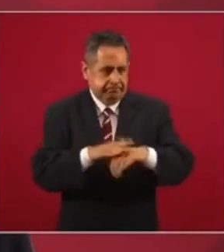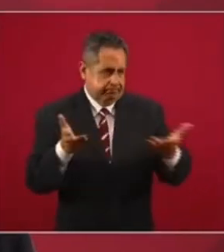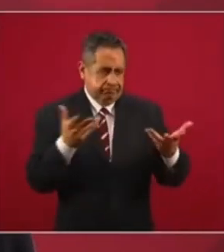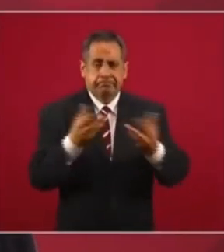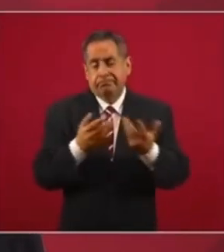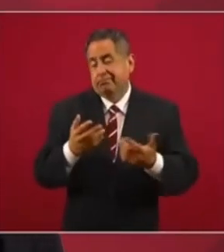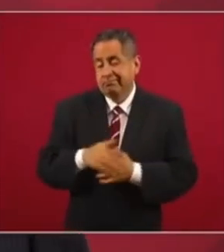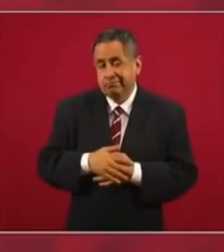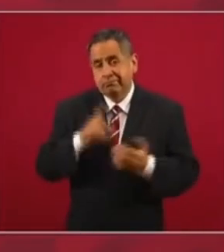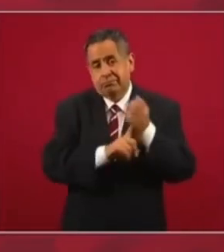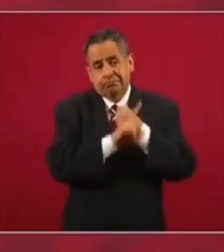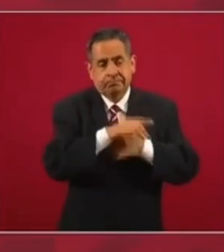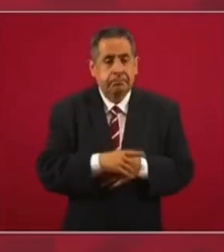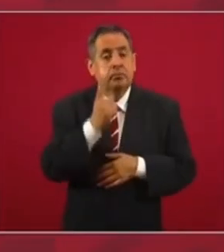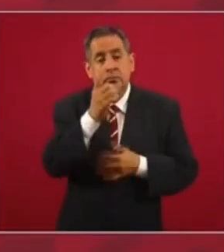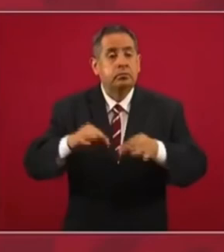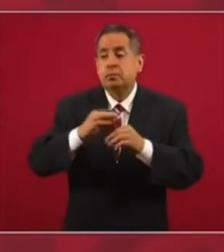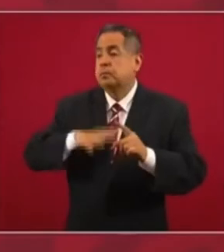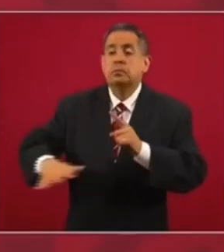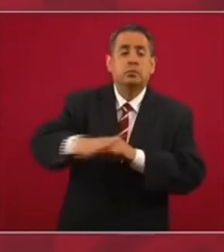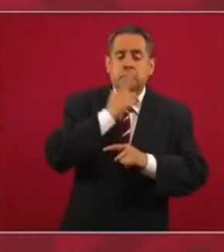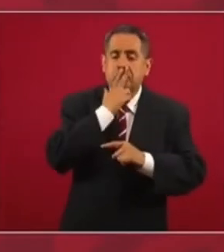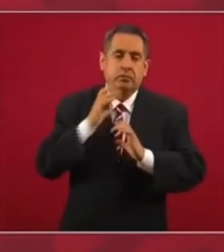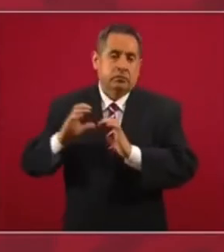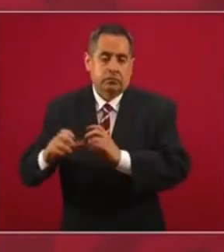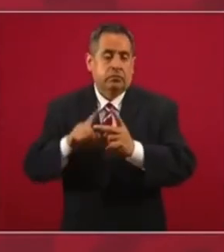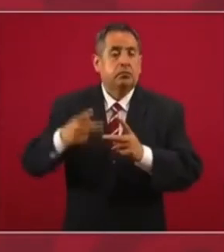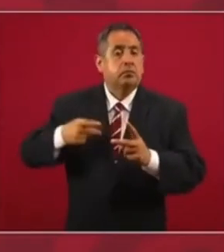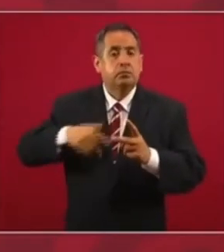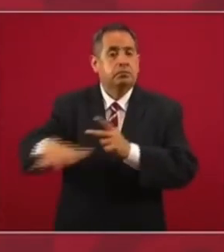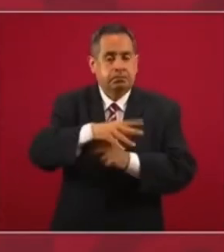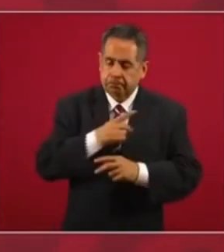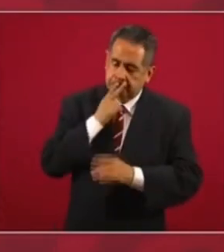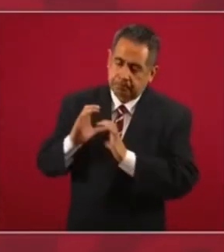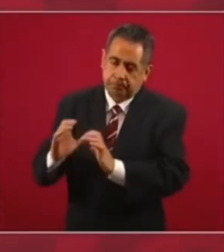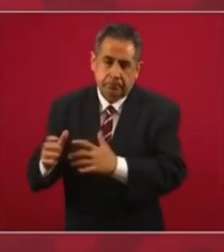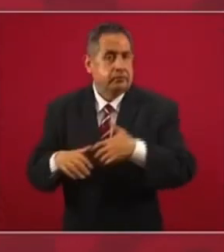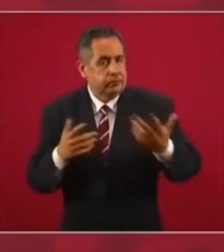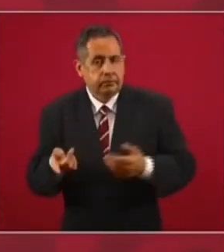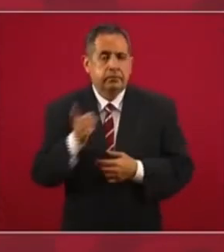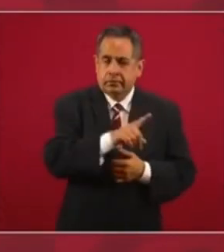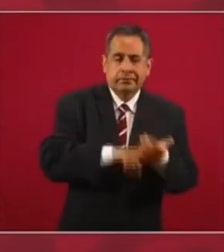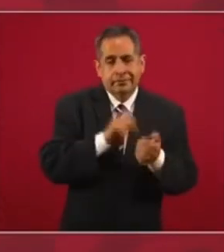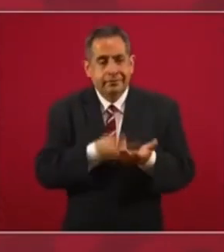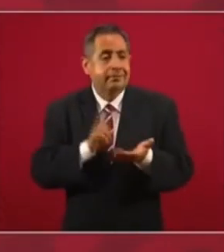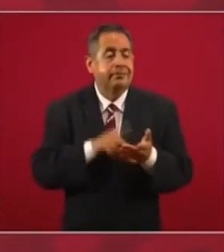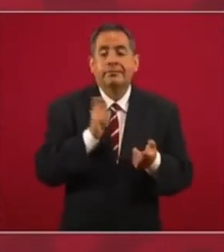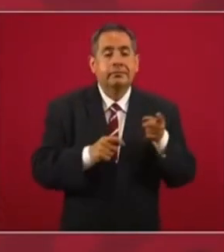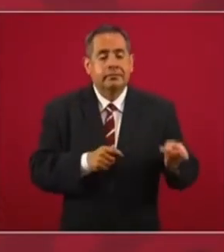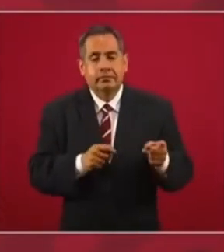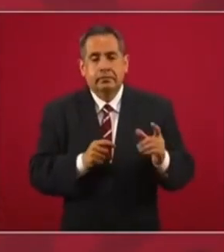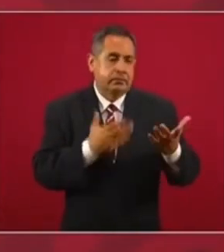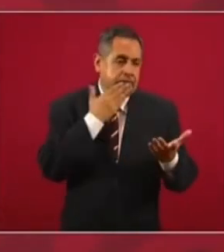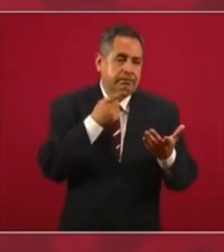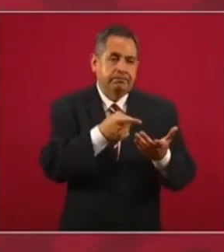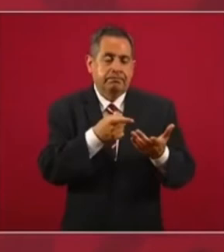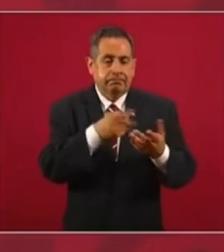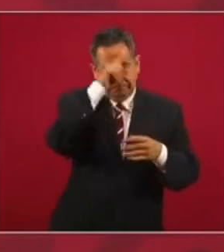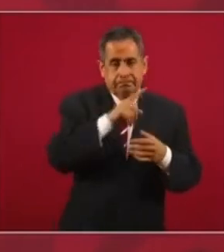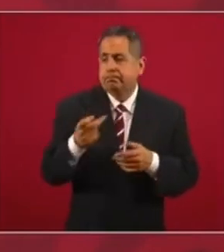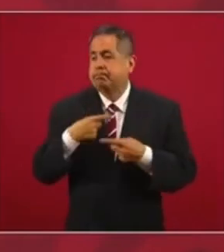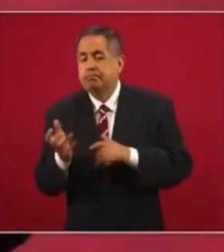porque tenemos que proteger el medio ambiente, tenemos que proteger a la población y tenemos también que procurar mantener fuentes de